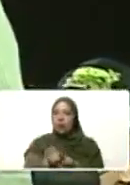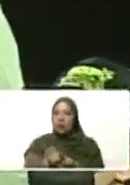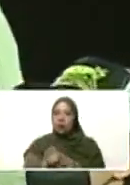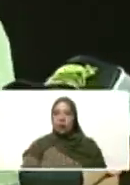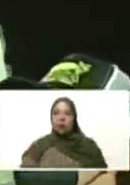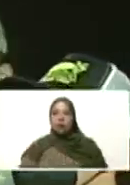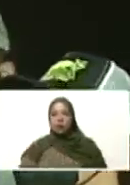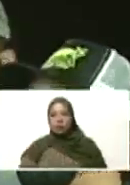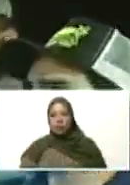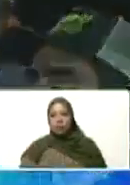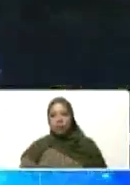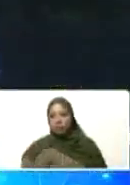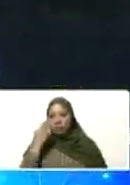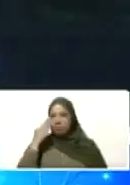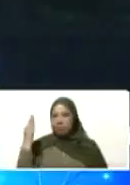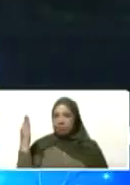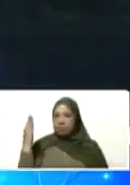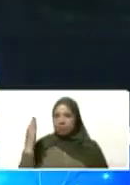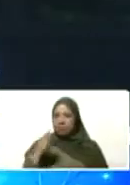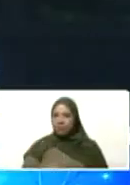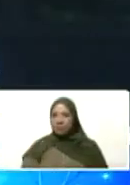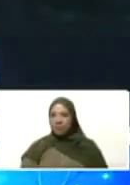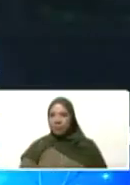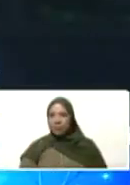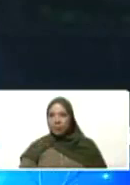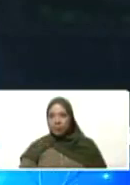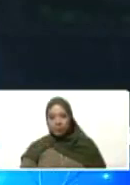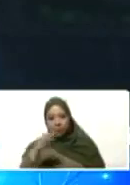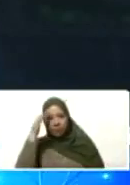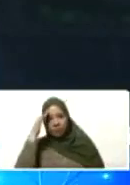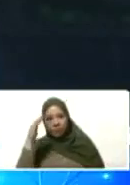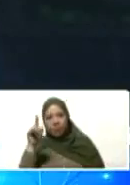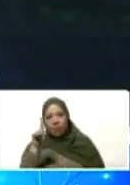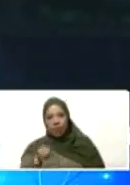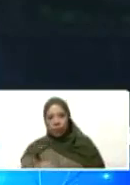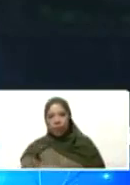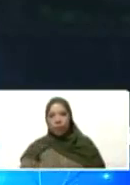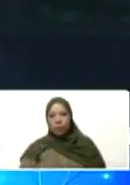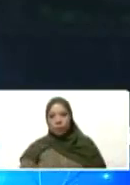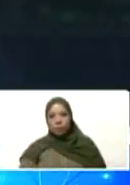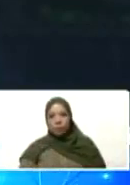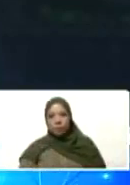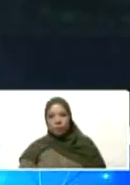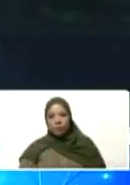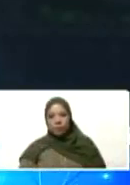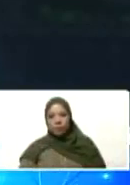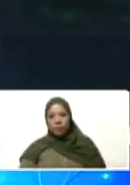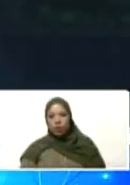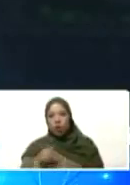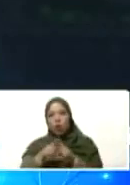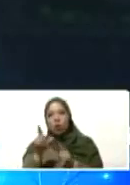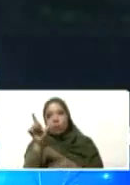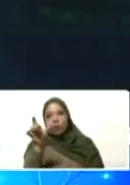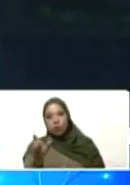Agustín. Alfredo Cabrero, también de Confagán.